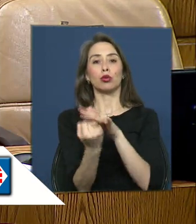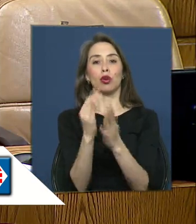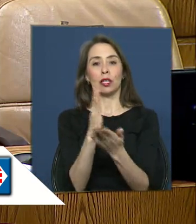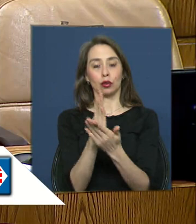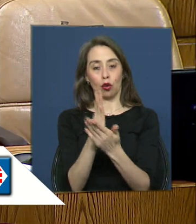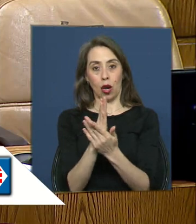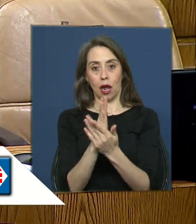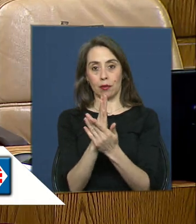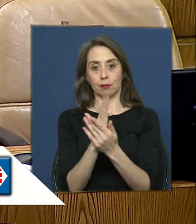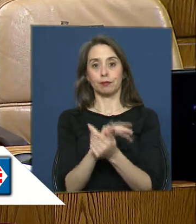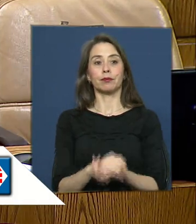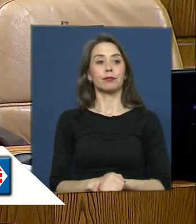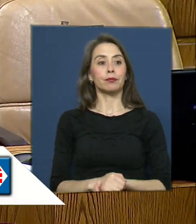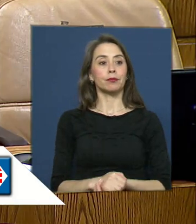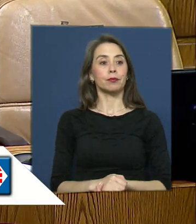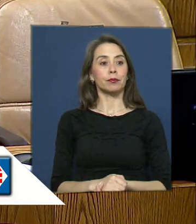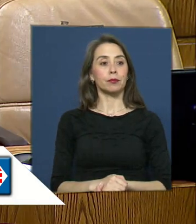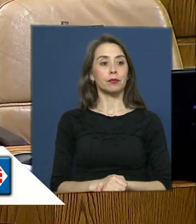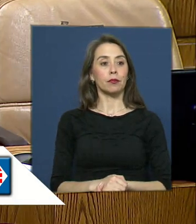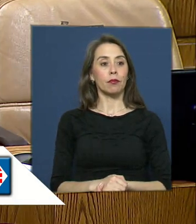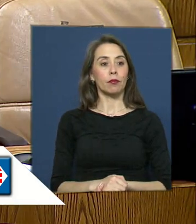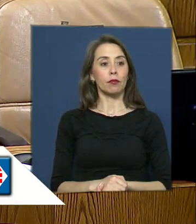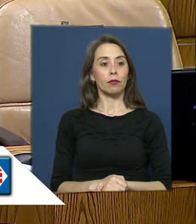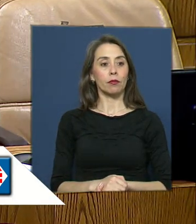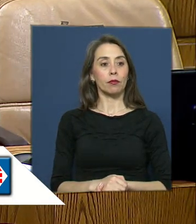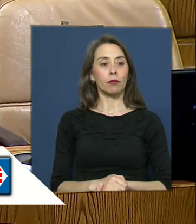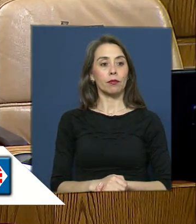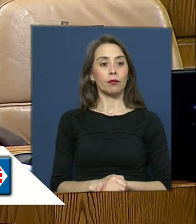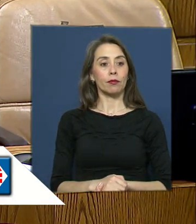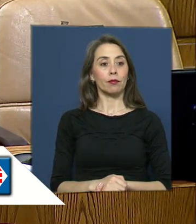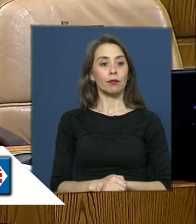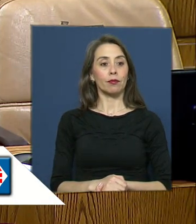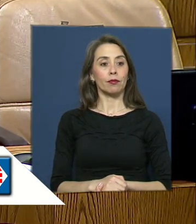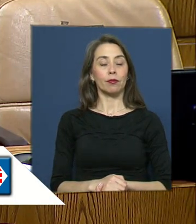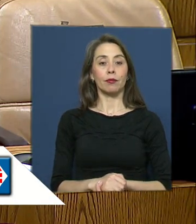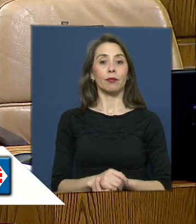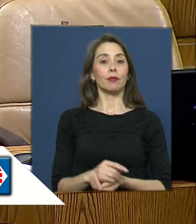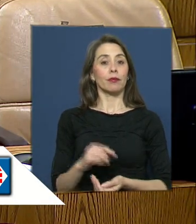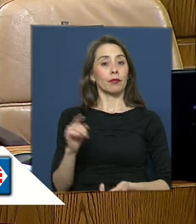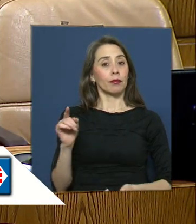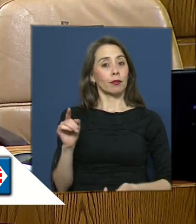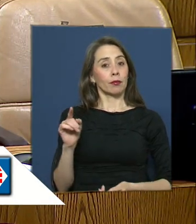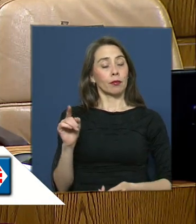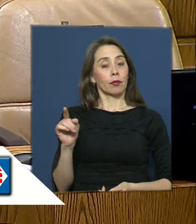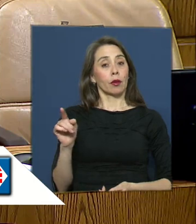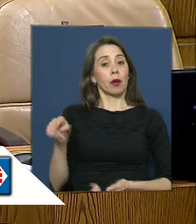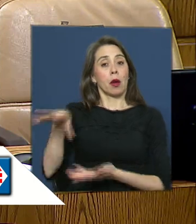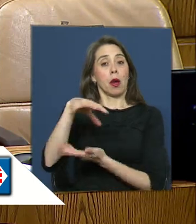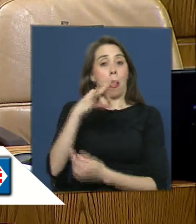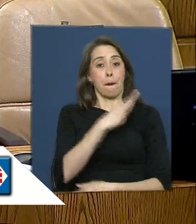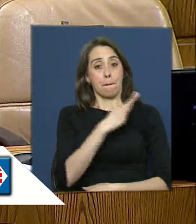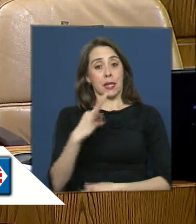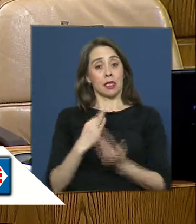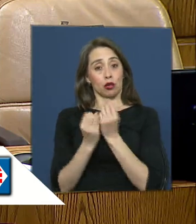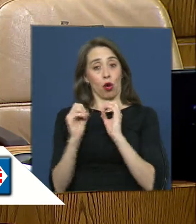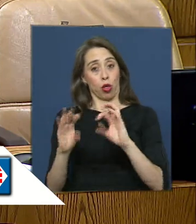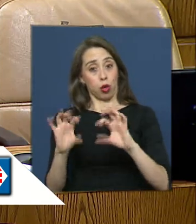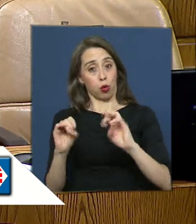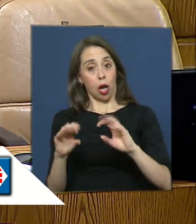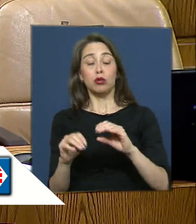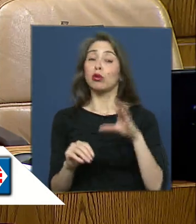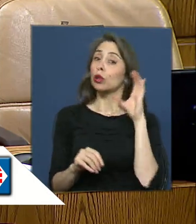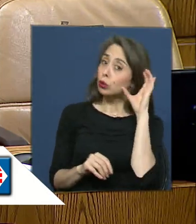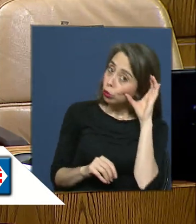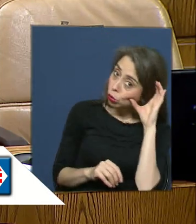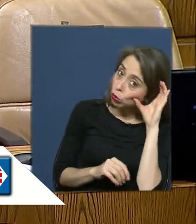señalado. Y esto lo digo porque el Ministerio ha escuchado, ha acogido las preocupaciones que en algunos